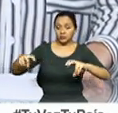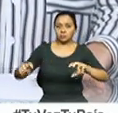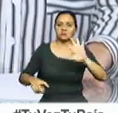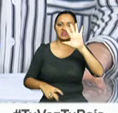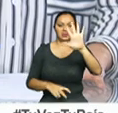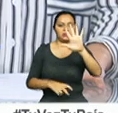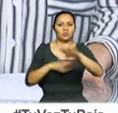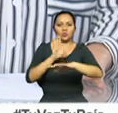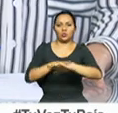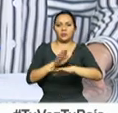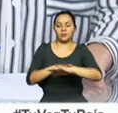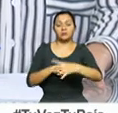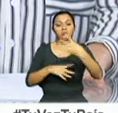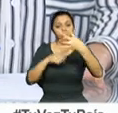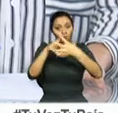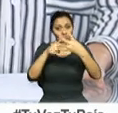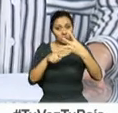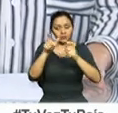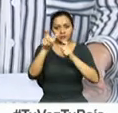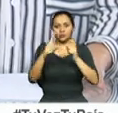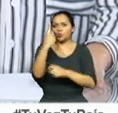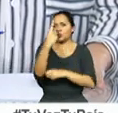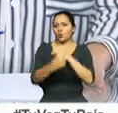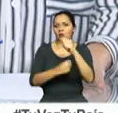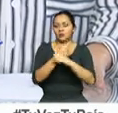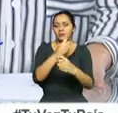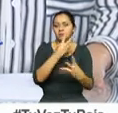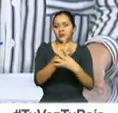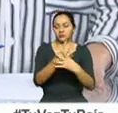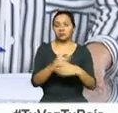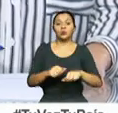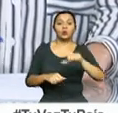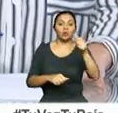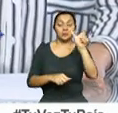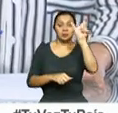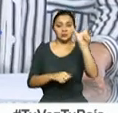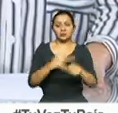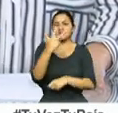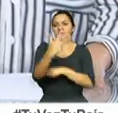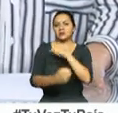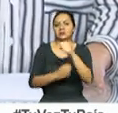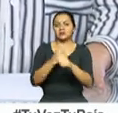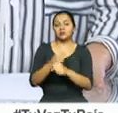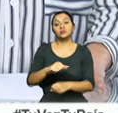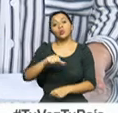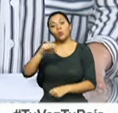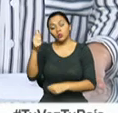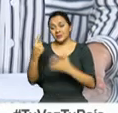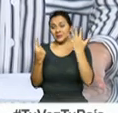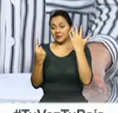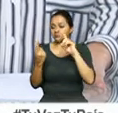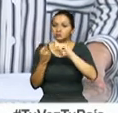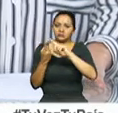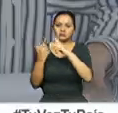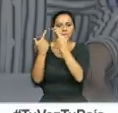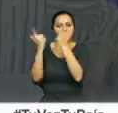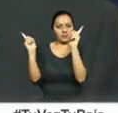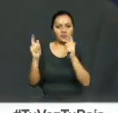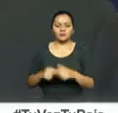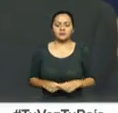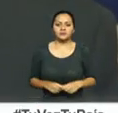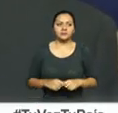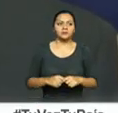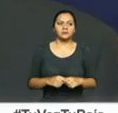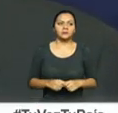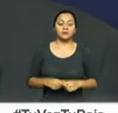fueron sentenciadas a 1 año de prisión, 1/5 a 3 años y otra persona fue absuelta de cargos. Una